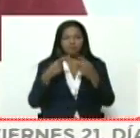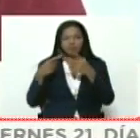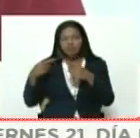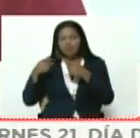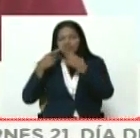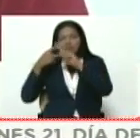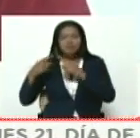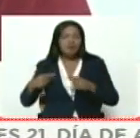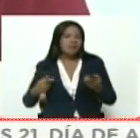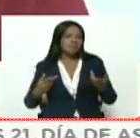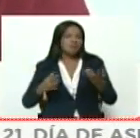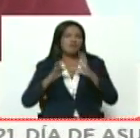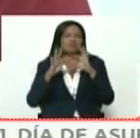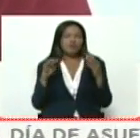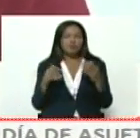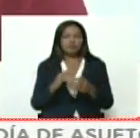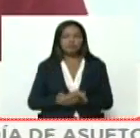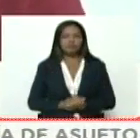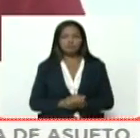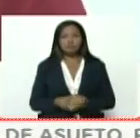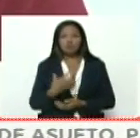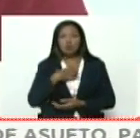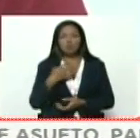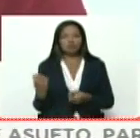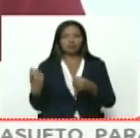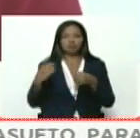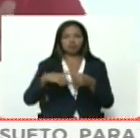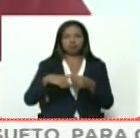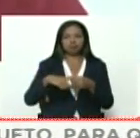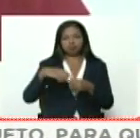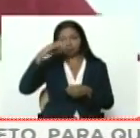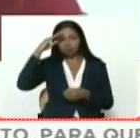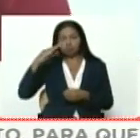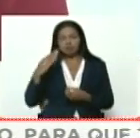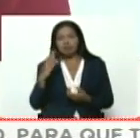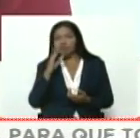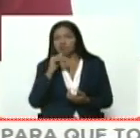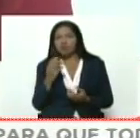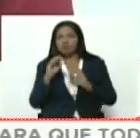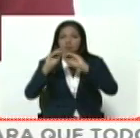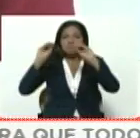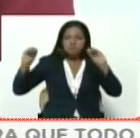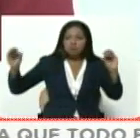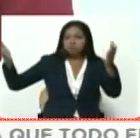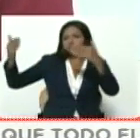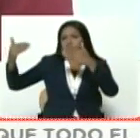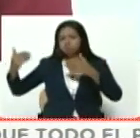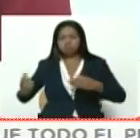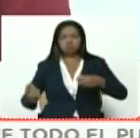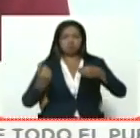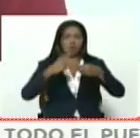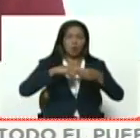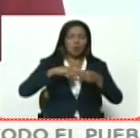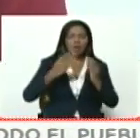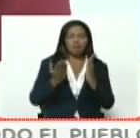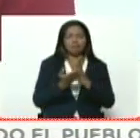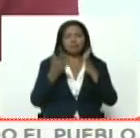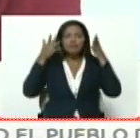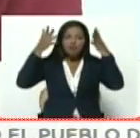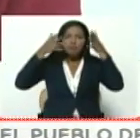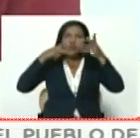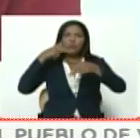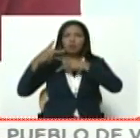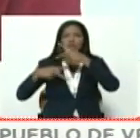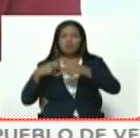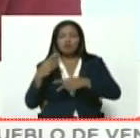diferentes cosas, no han podido incorporarse a una tarea militante. Nosotros los llamamos para que se incorporen a la Escuela de Formación Política